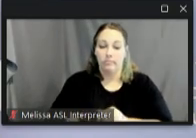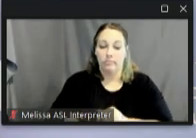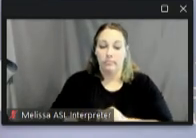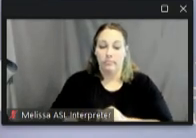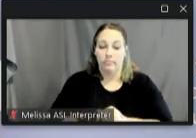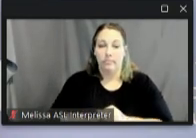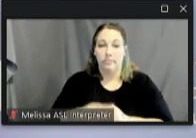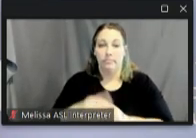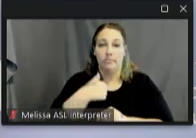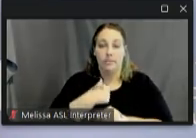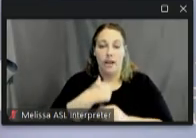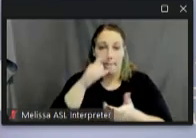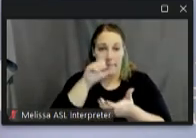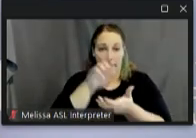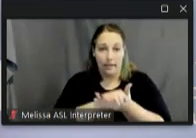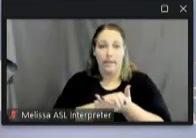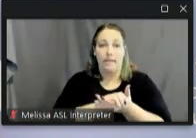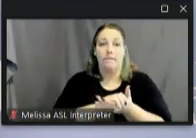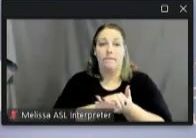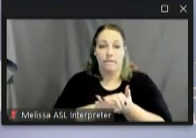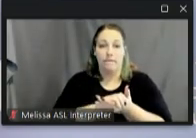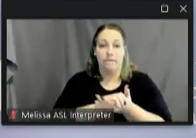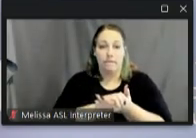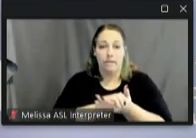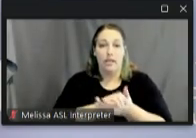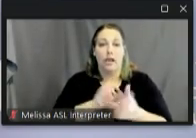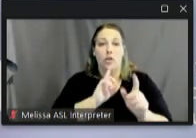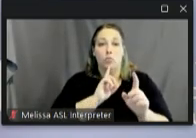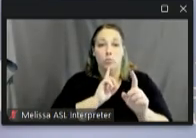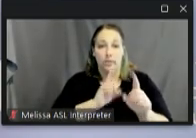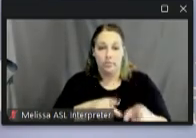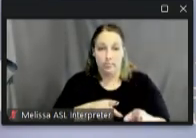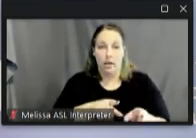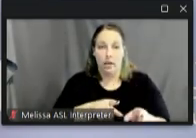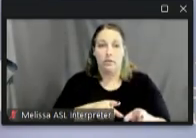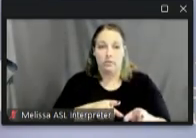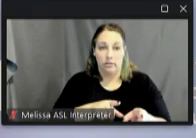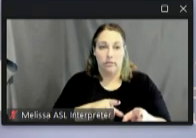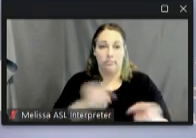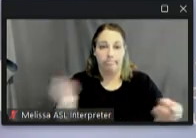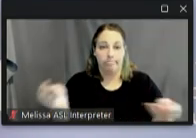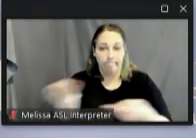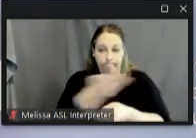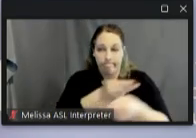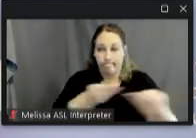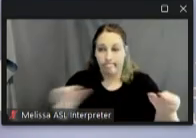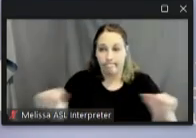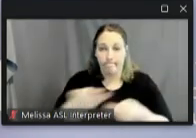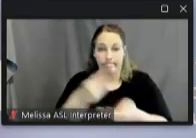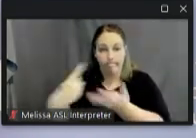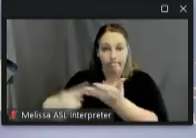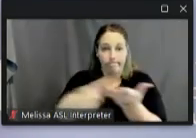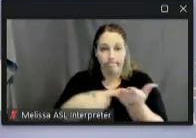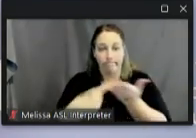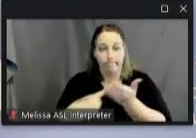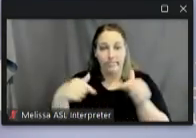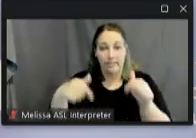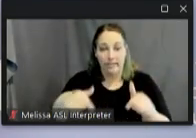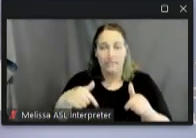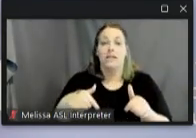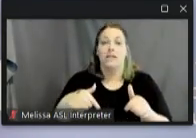permitido recoger que hay un camino. Y yo celebro este camino de